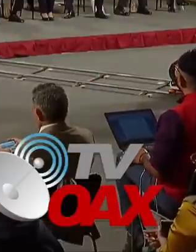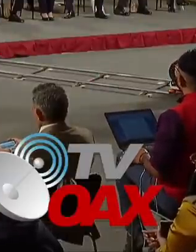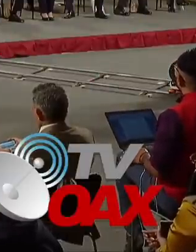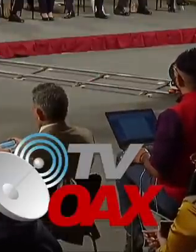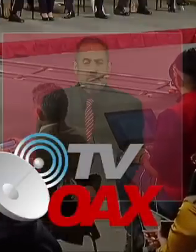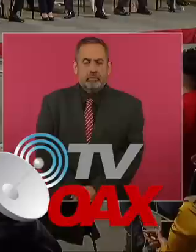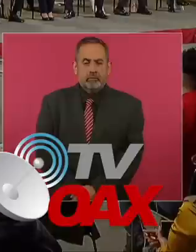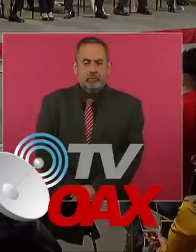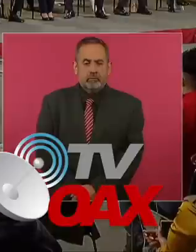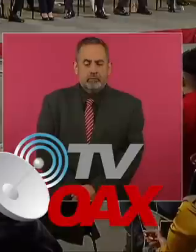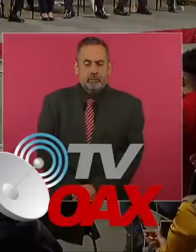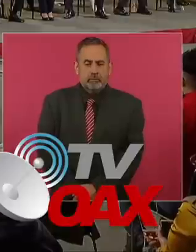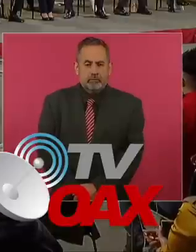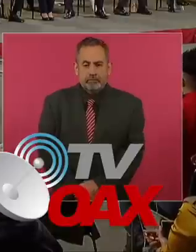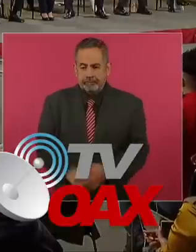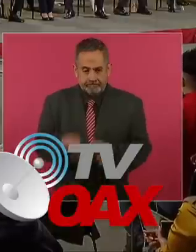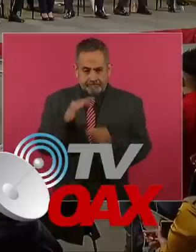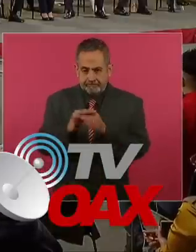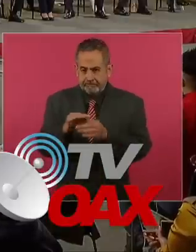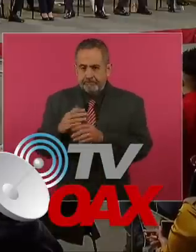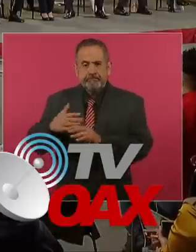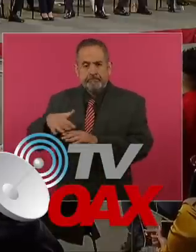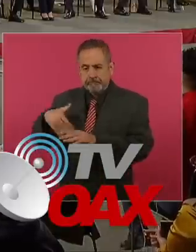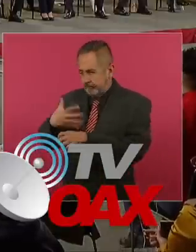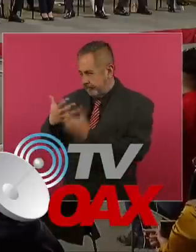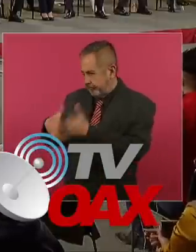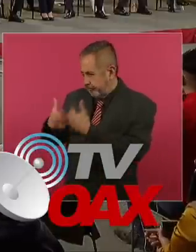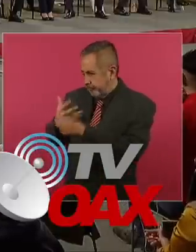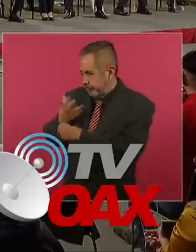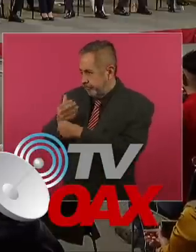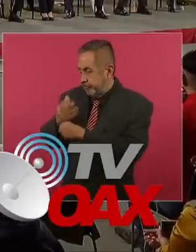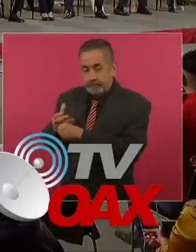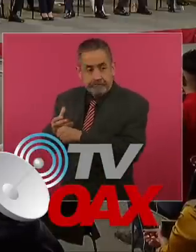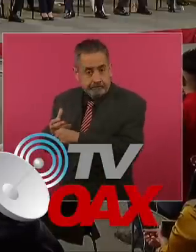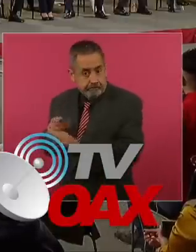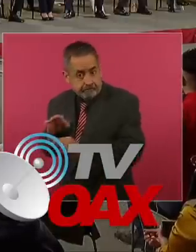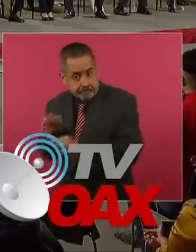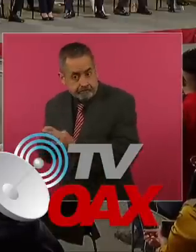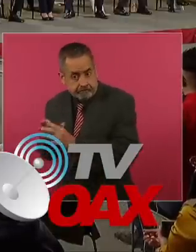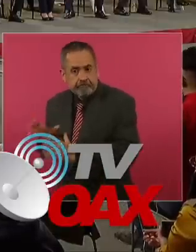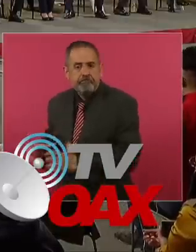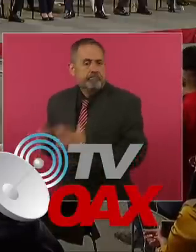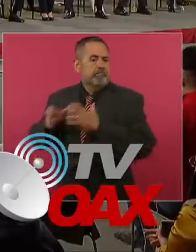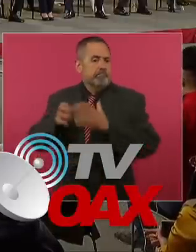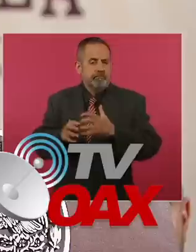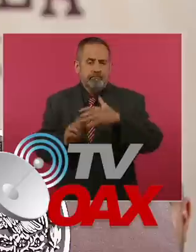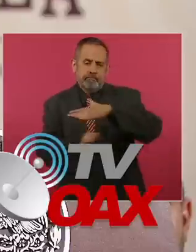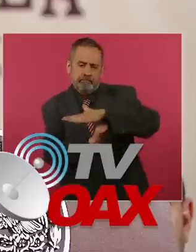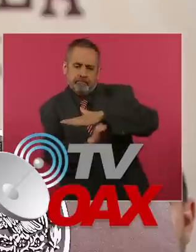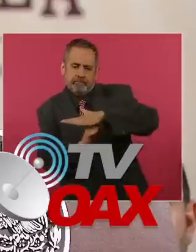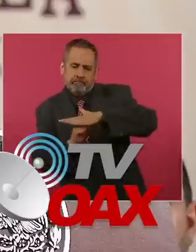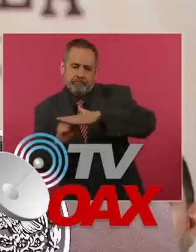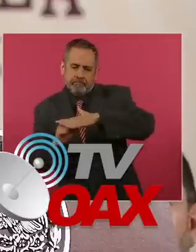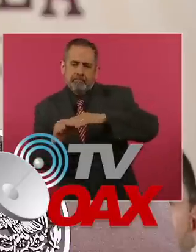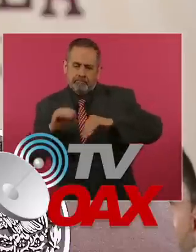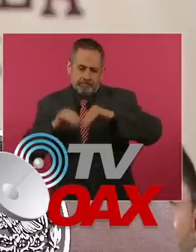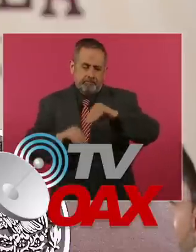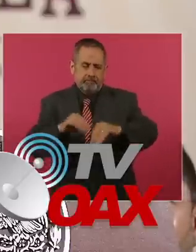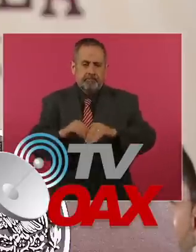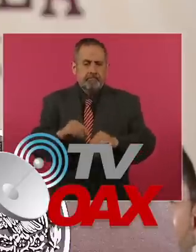ya prefabricadas las columnas y estarán montándose el inicio a mediados de agosto.